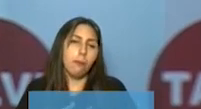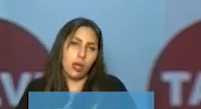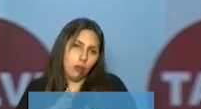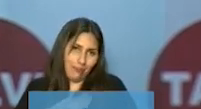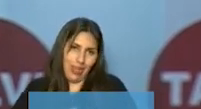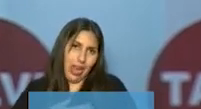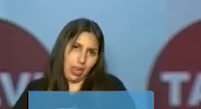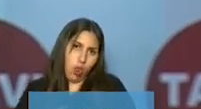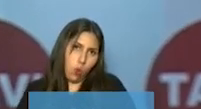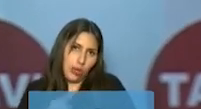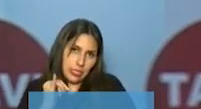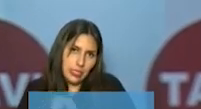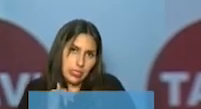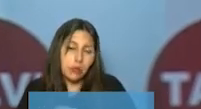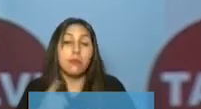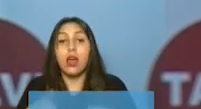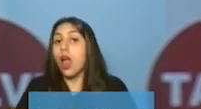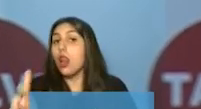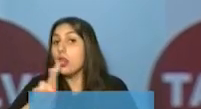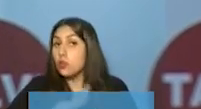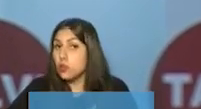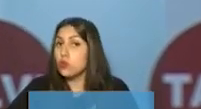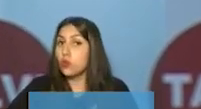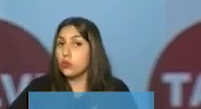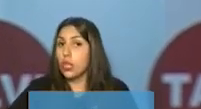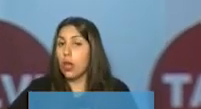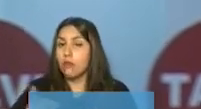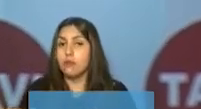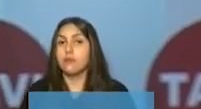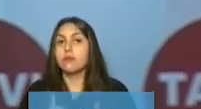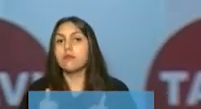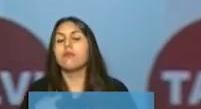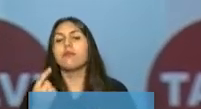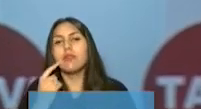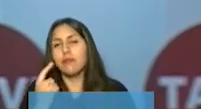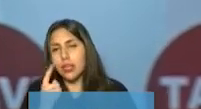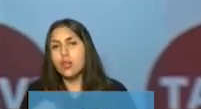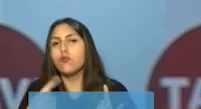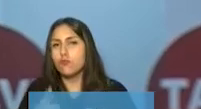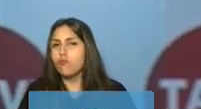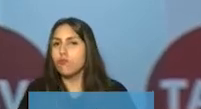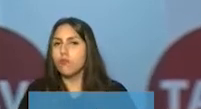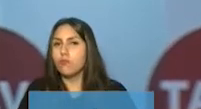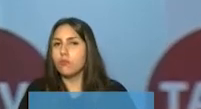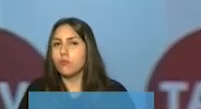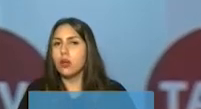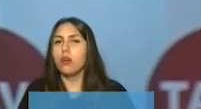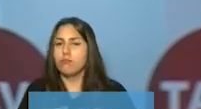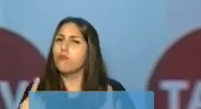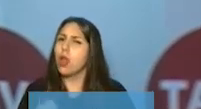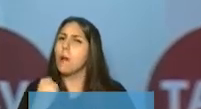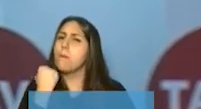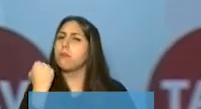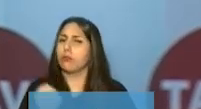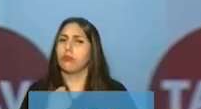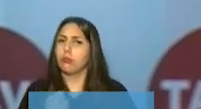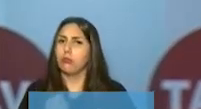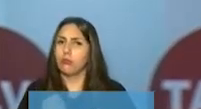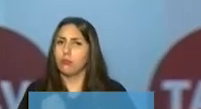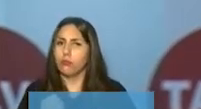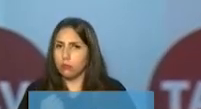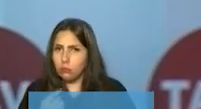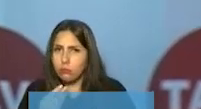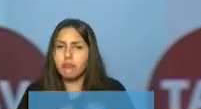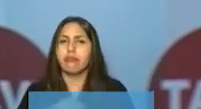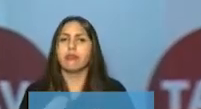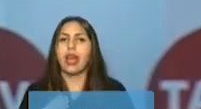Pero con estos resultados vamos a tener una voz muy significativa en este